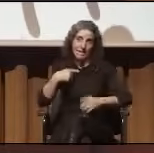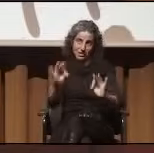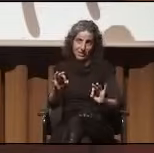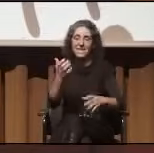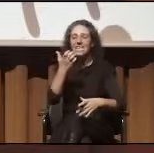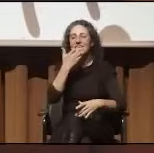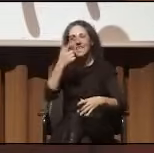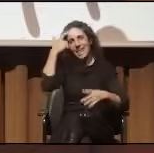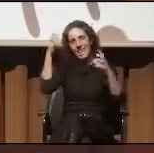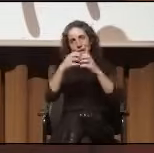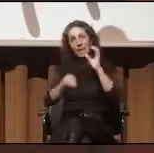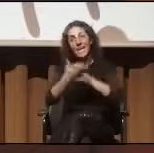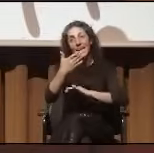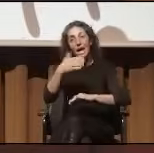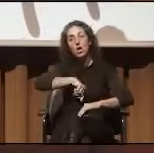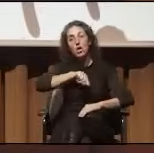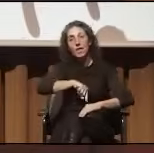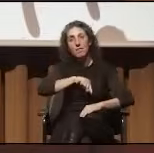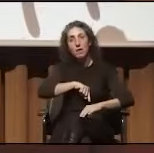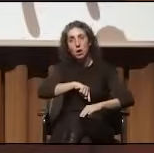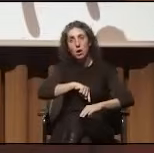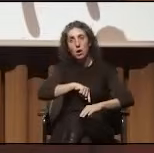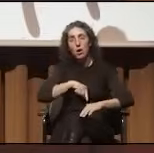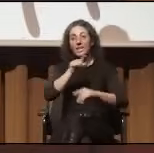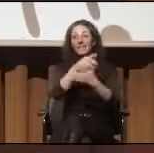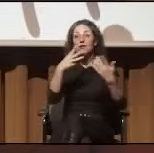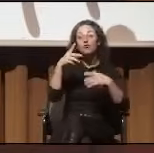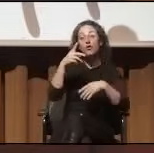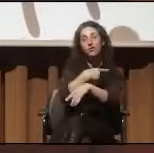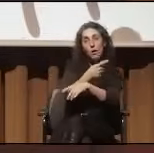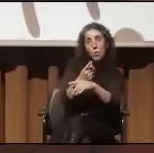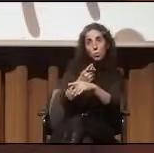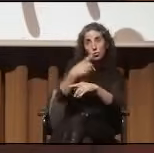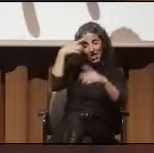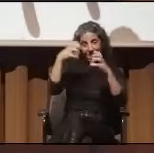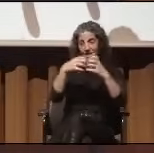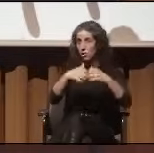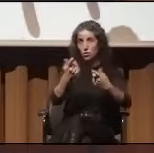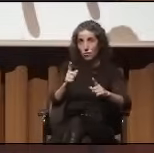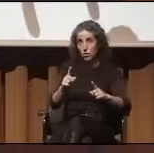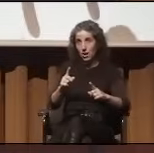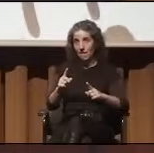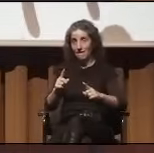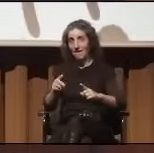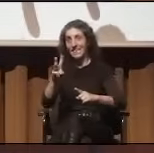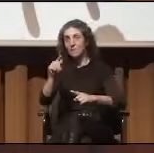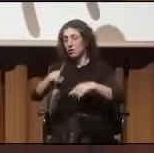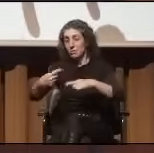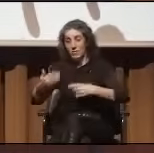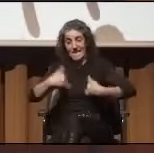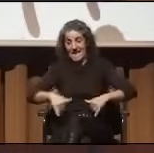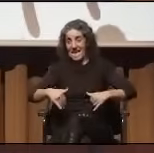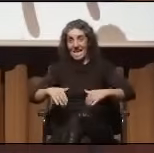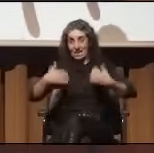produjera conciencia, a los 18 segundos el cerebro no funciona. A los 3 minutos te aseguro que no funciona nada. No hay ni signos eléctricos en el